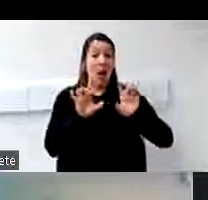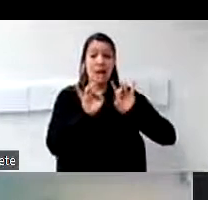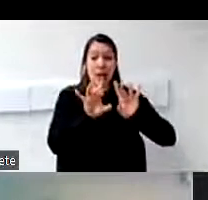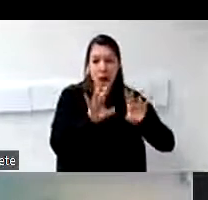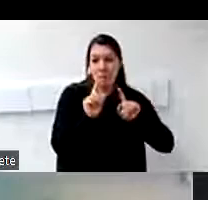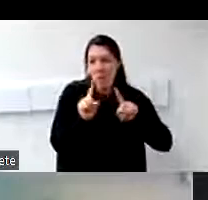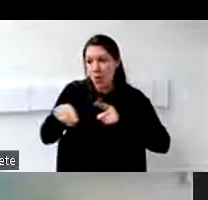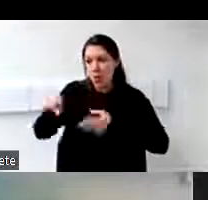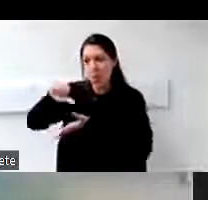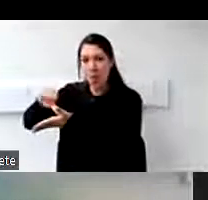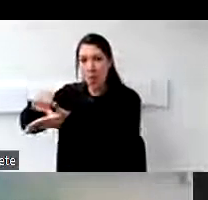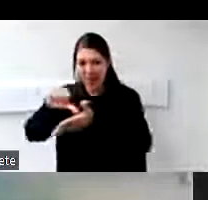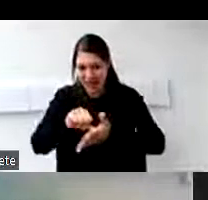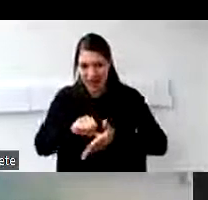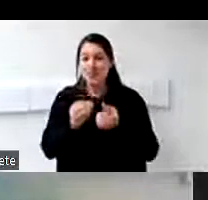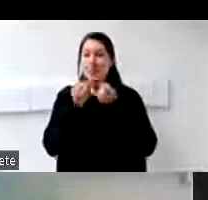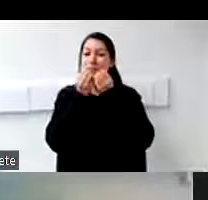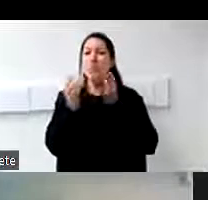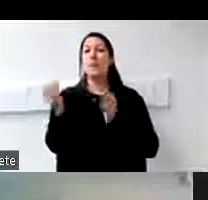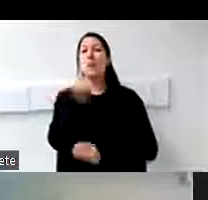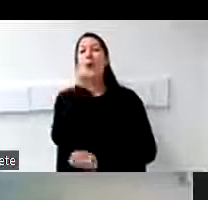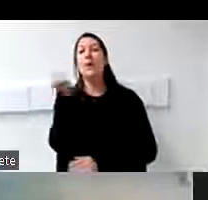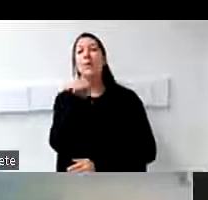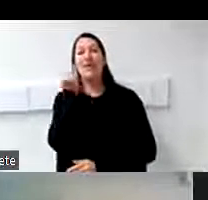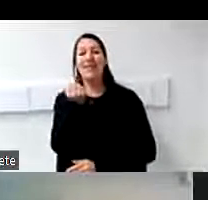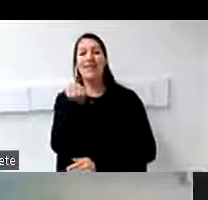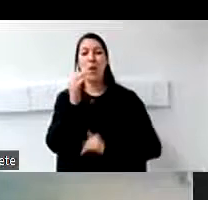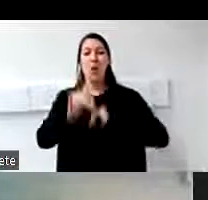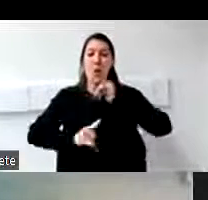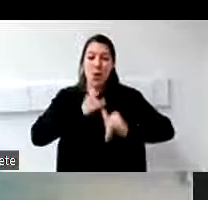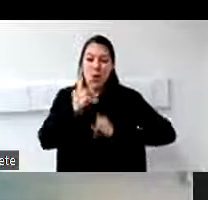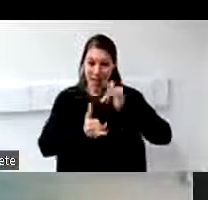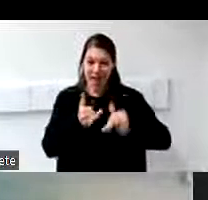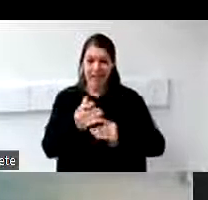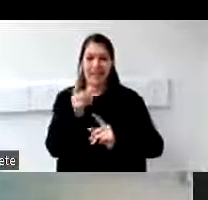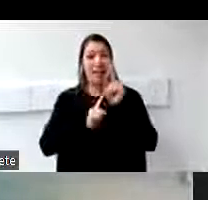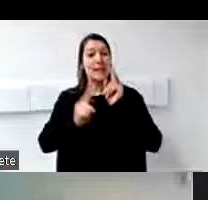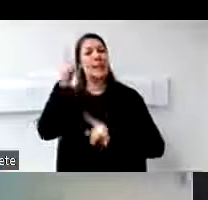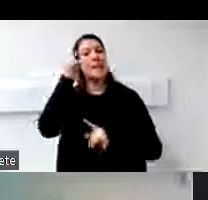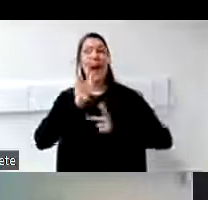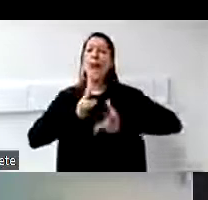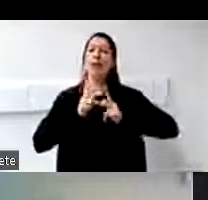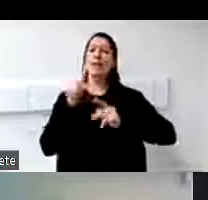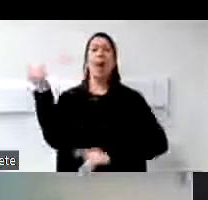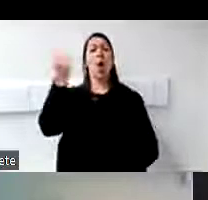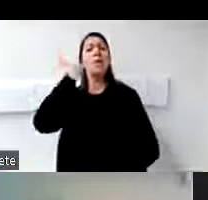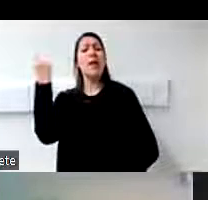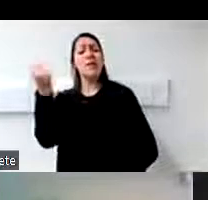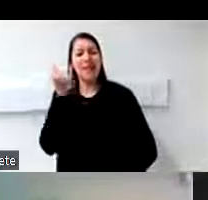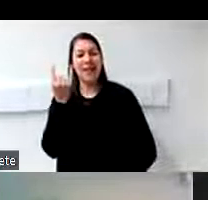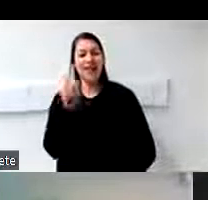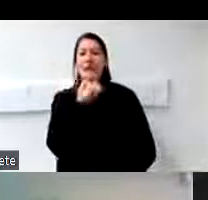otros países. Entonces, por eso era bien importante hacer ese señalamiento, porque a veces se tiende a pensar eso. Así que está bueno